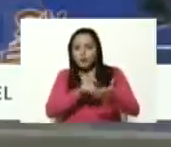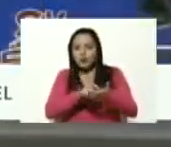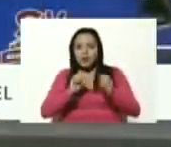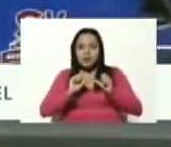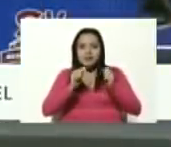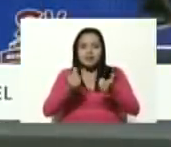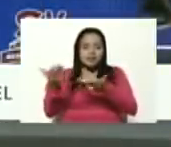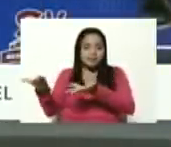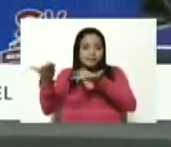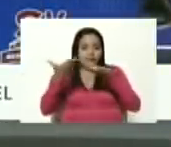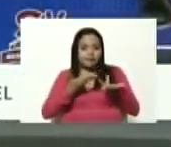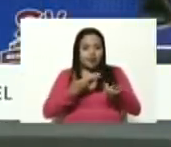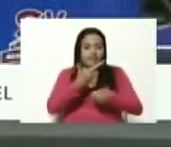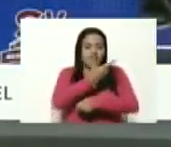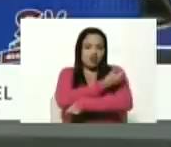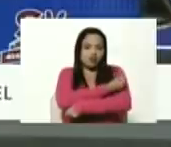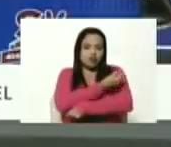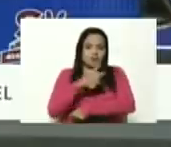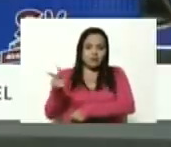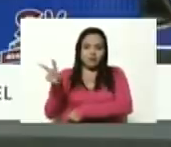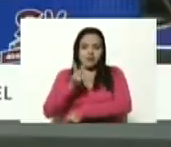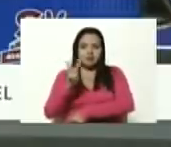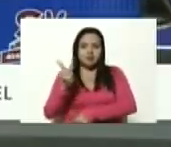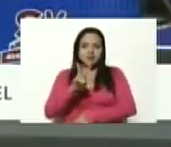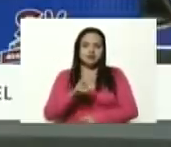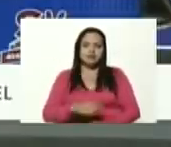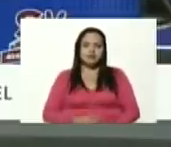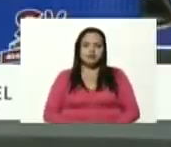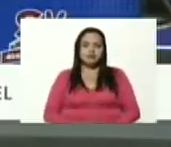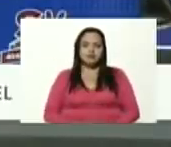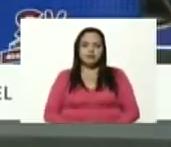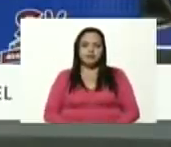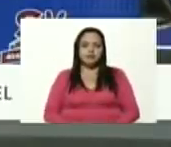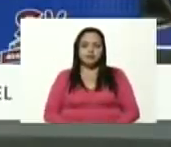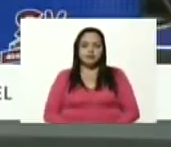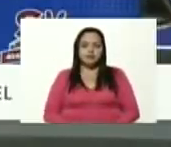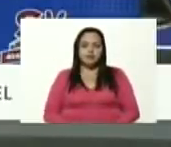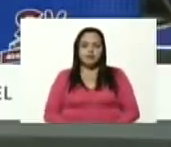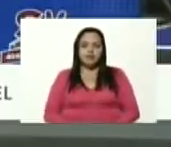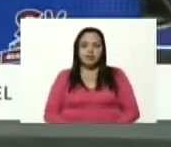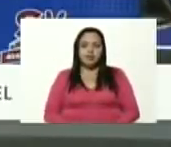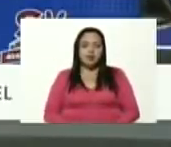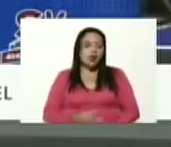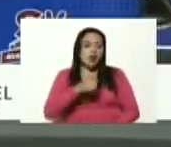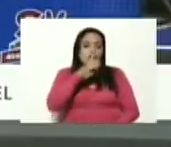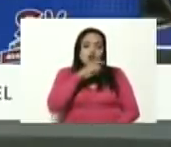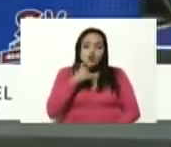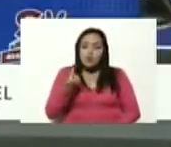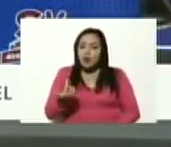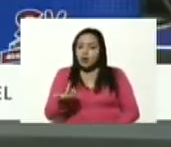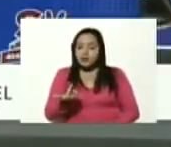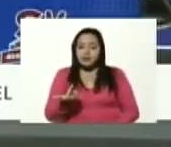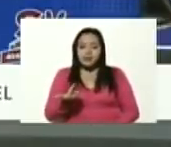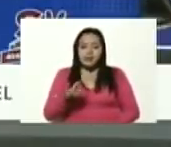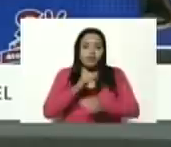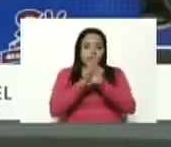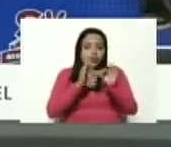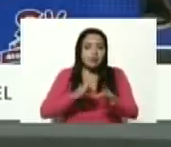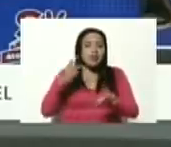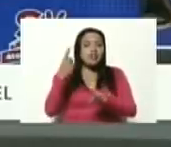de inmediato las vacunas a Venezuela. No tiene excusas el sistema COVAX para no enviar las vacunas a